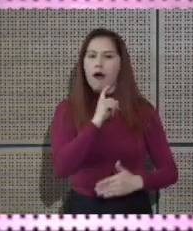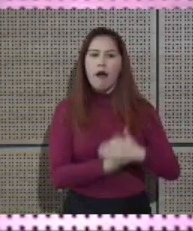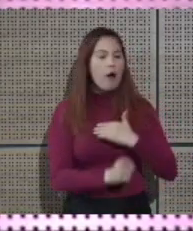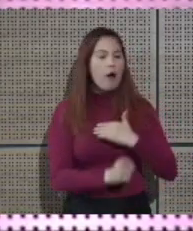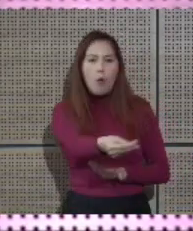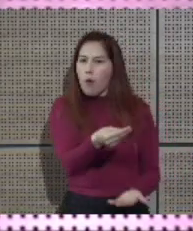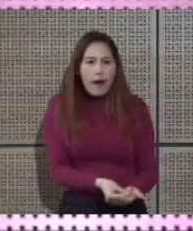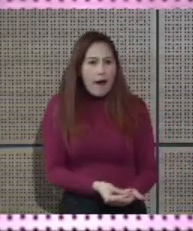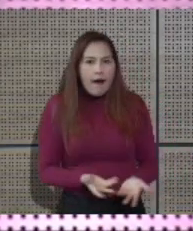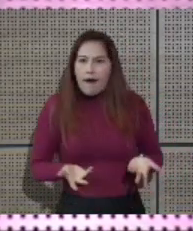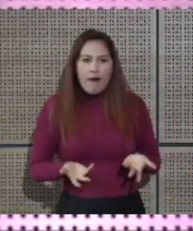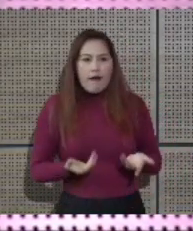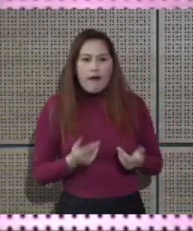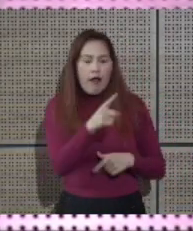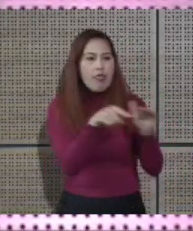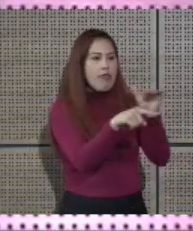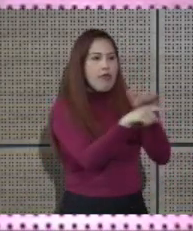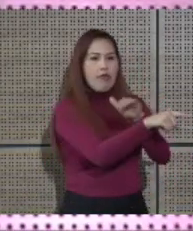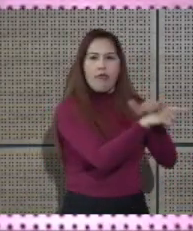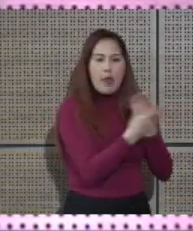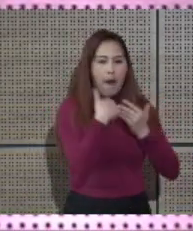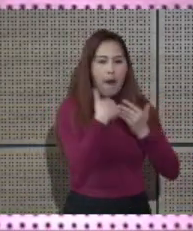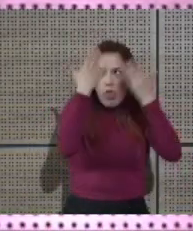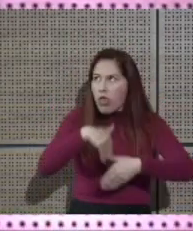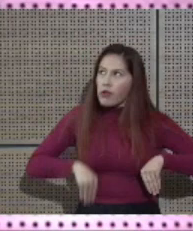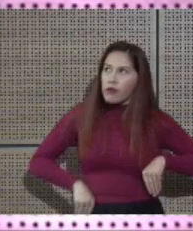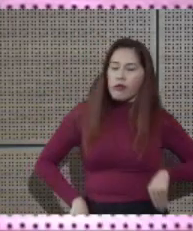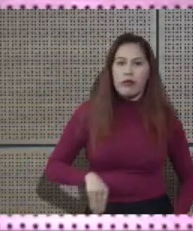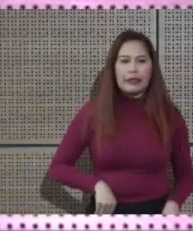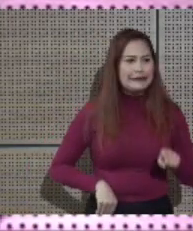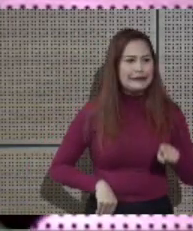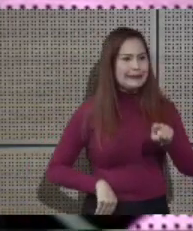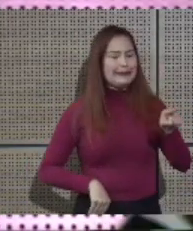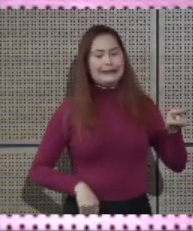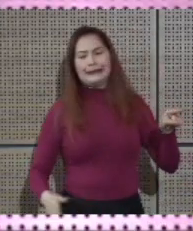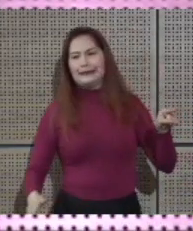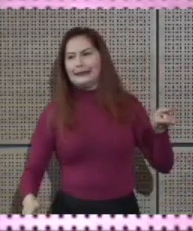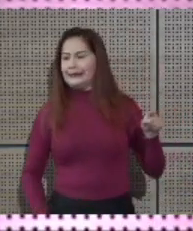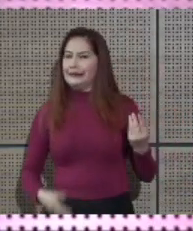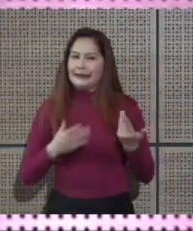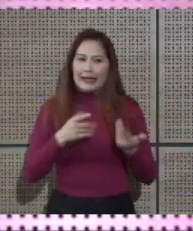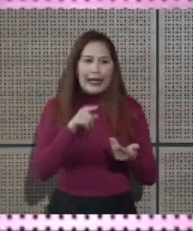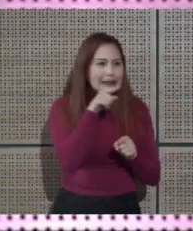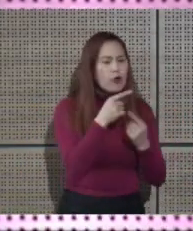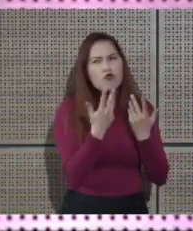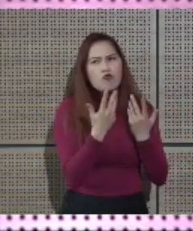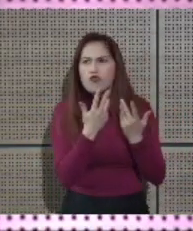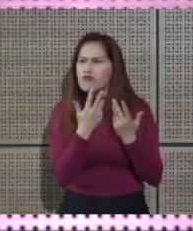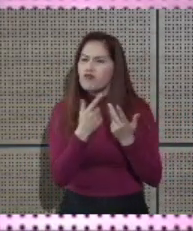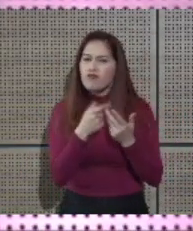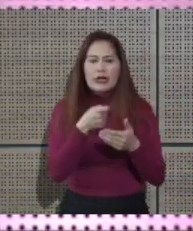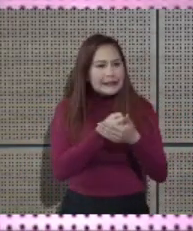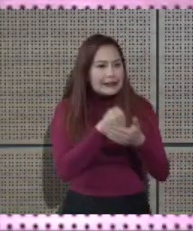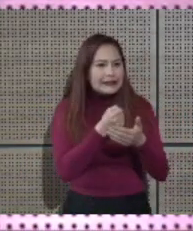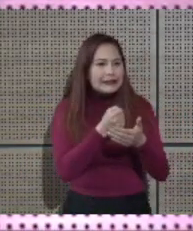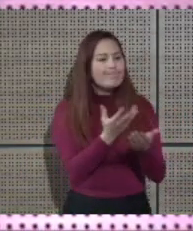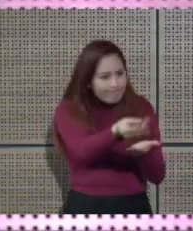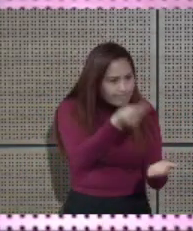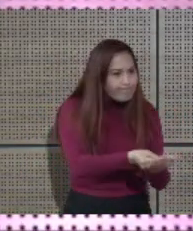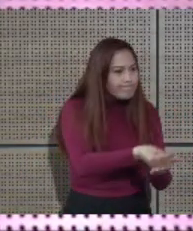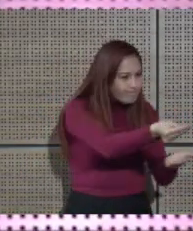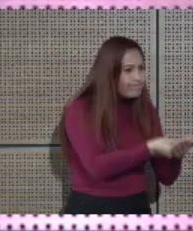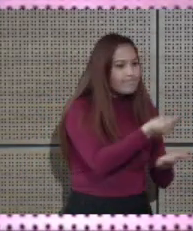una acción importante desde el punto de vista de fiscalización de la evasión, de manera tal de buscar la manera de